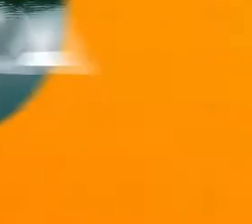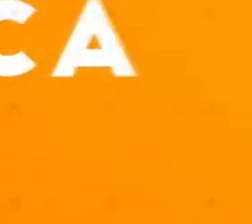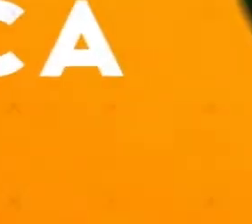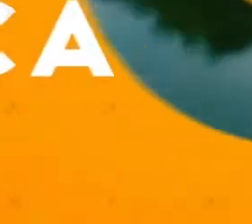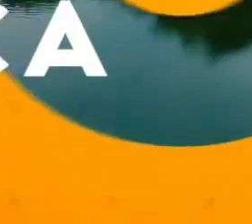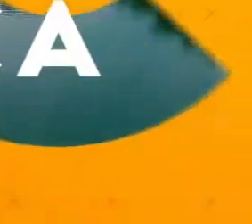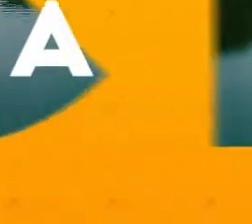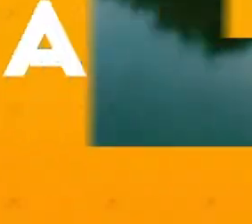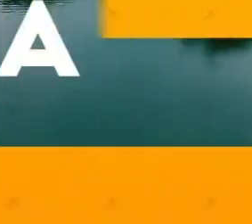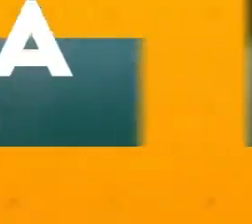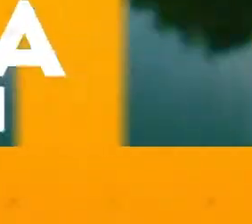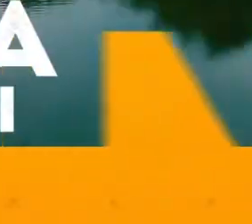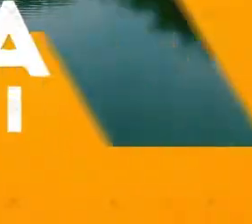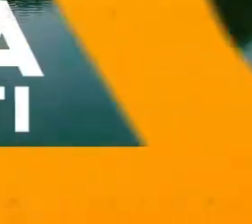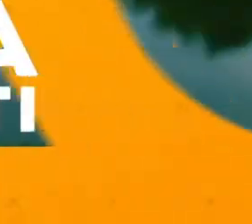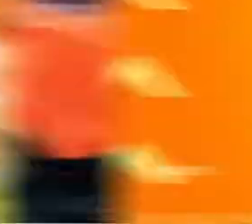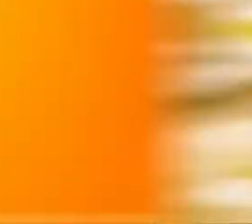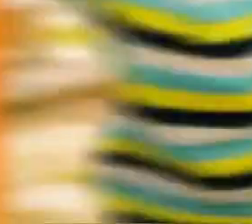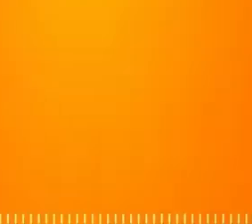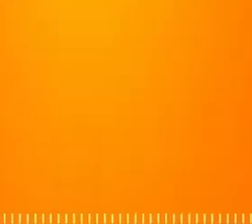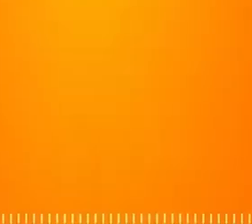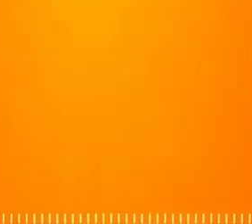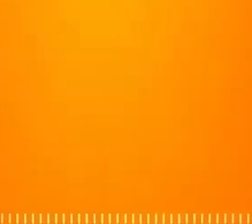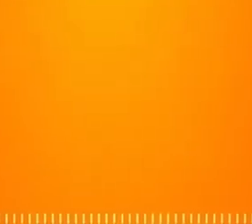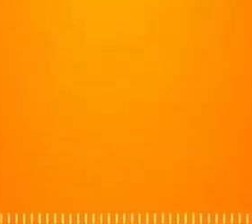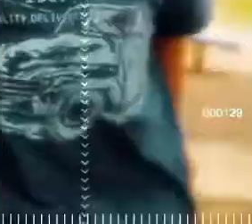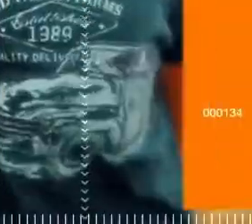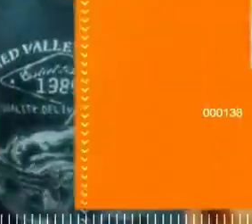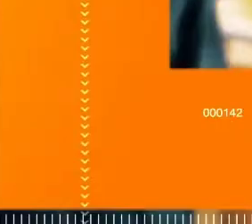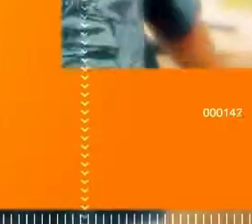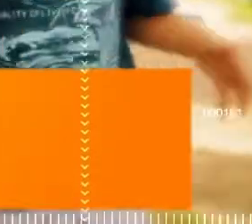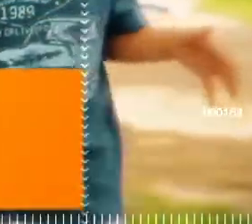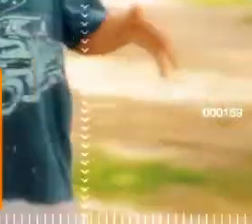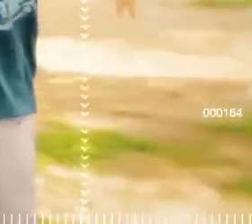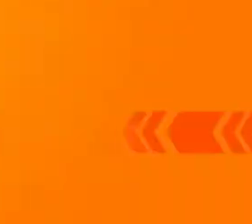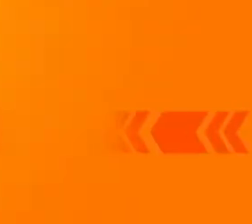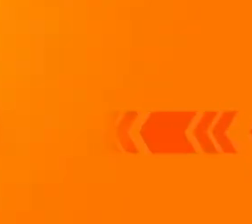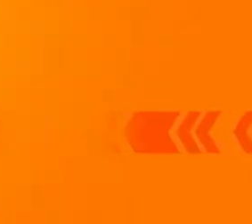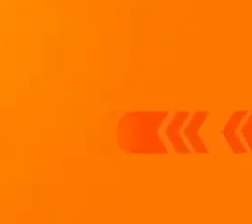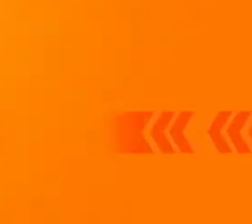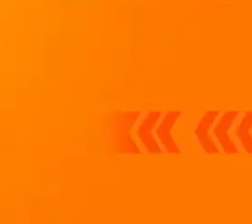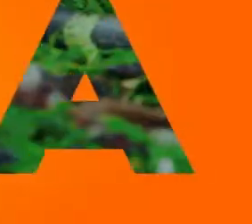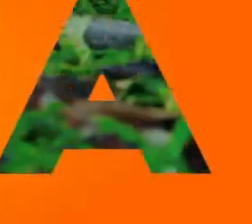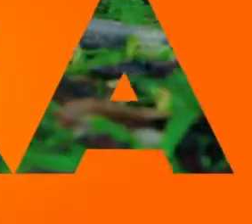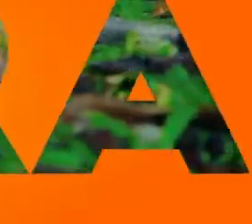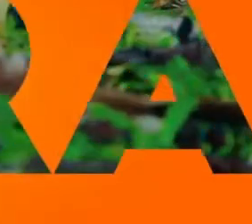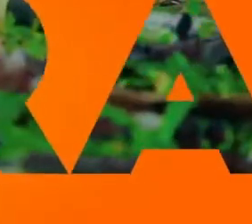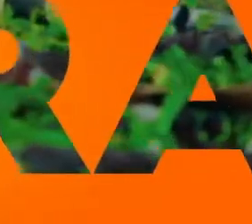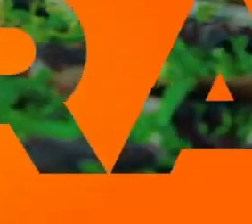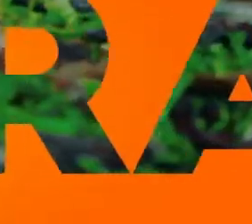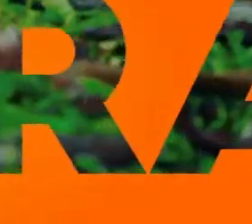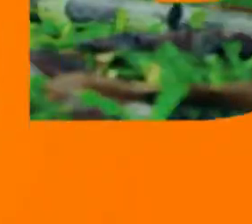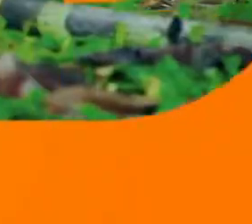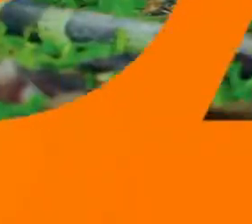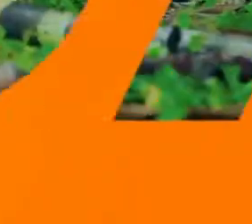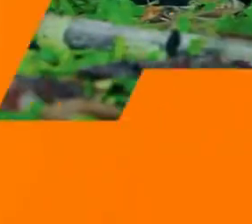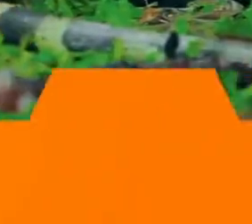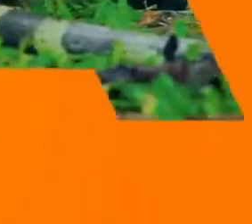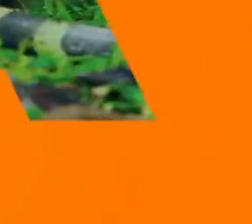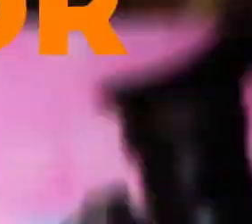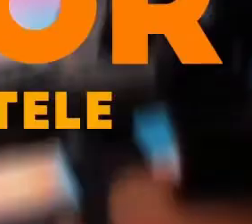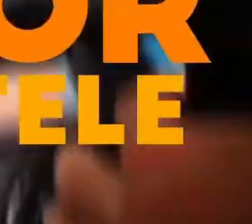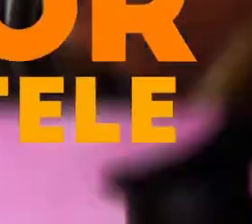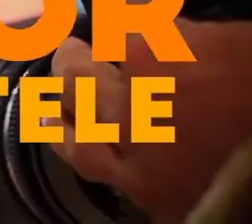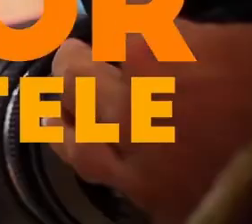Más cerca de ti, te divierte, te entretiene, te alegra la